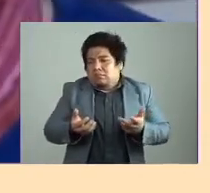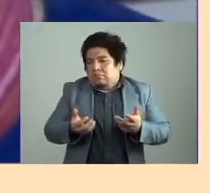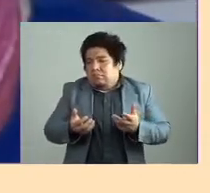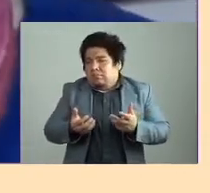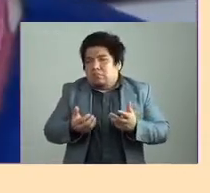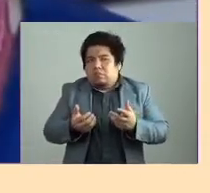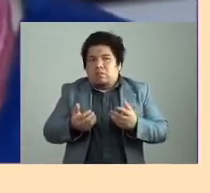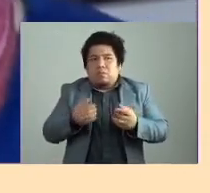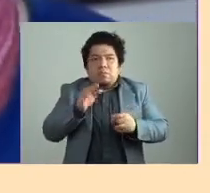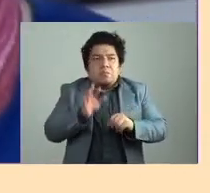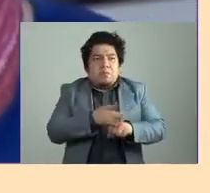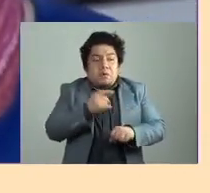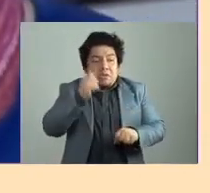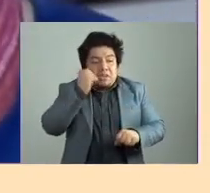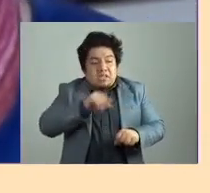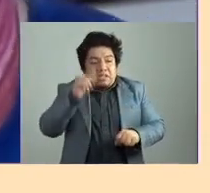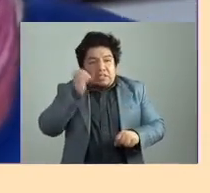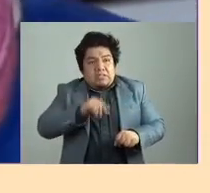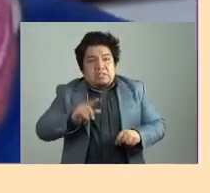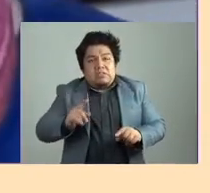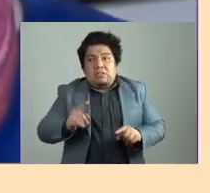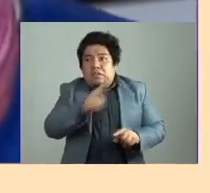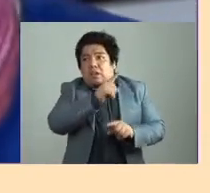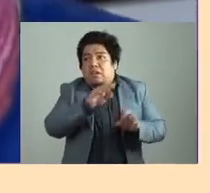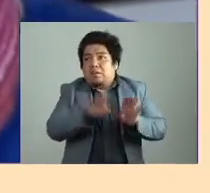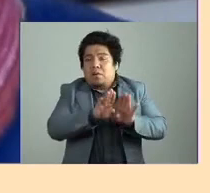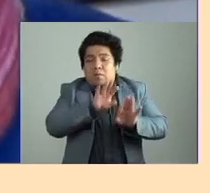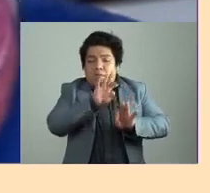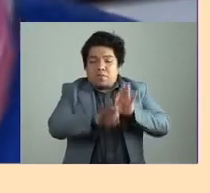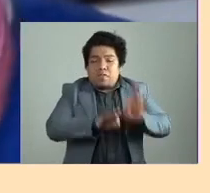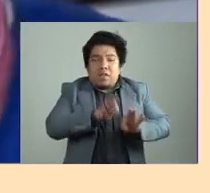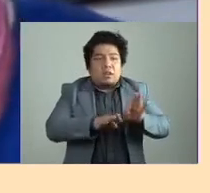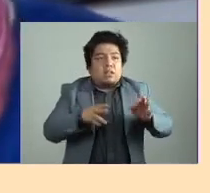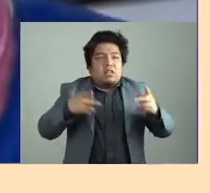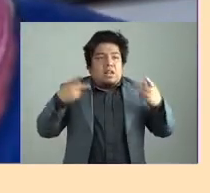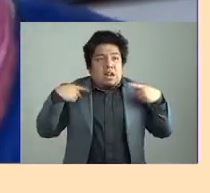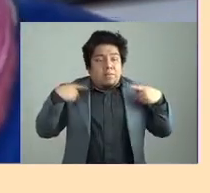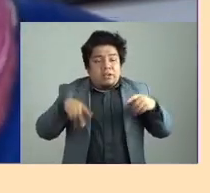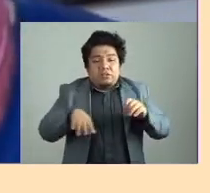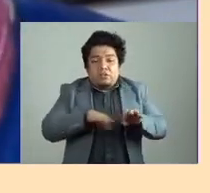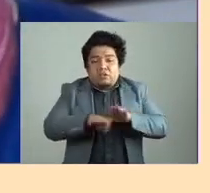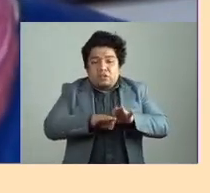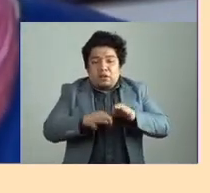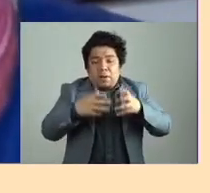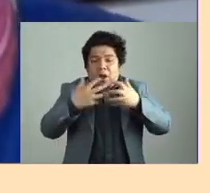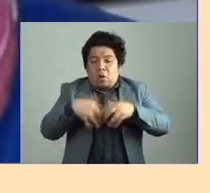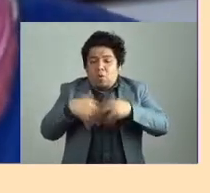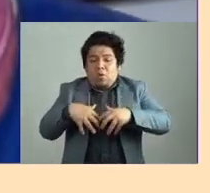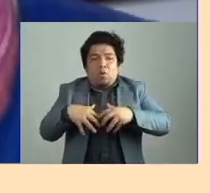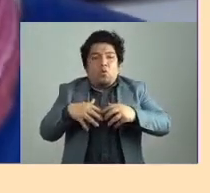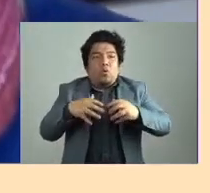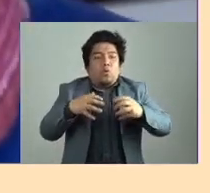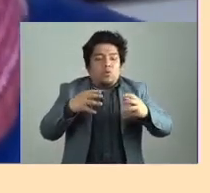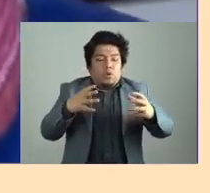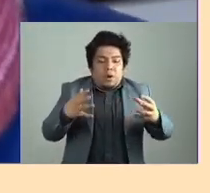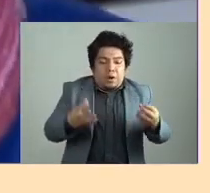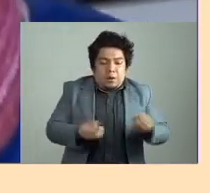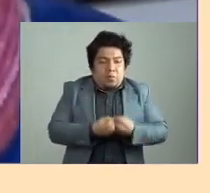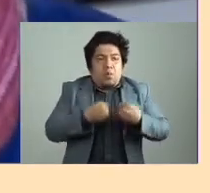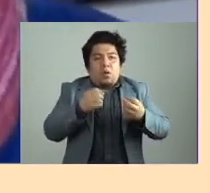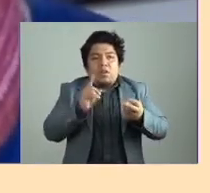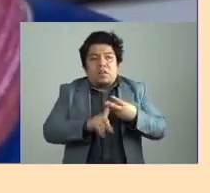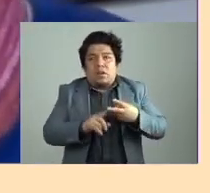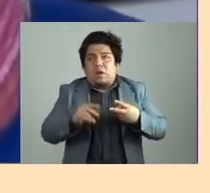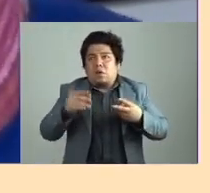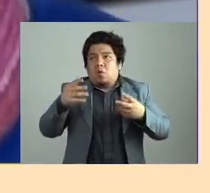ciclo de lucha no la lucha de los trabajadores industriales consola de cimentación de la